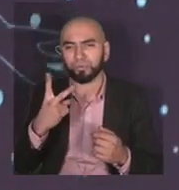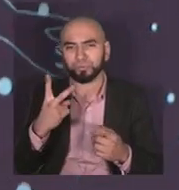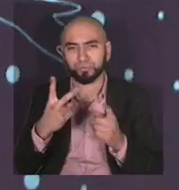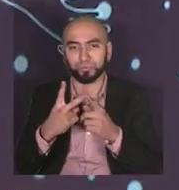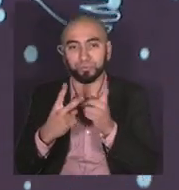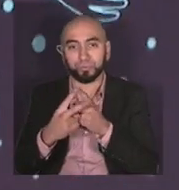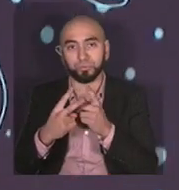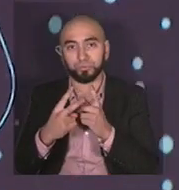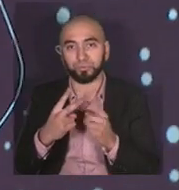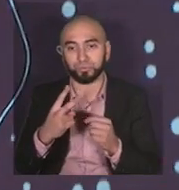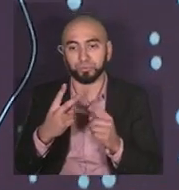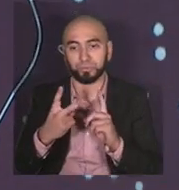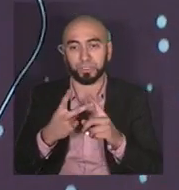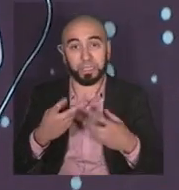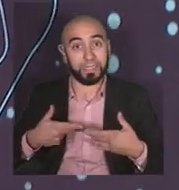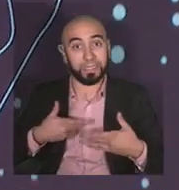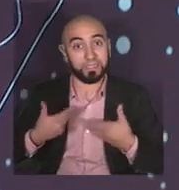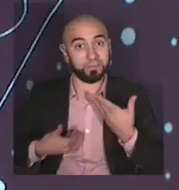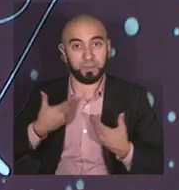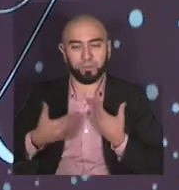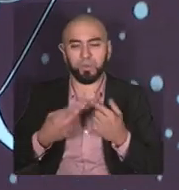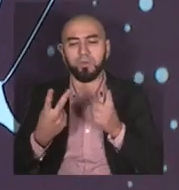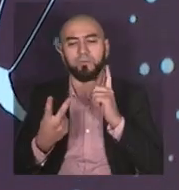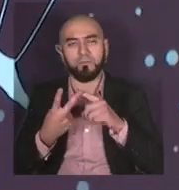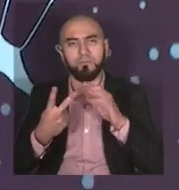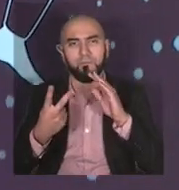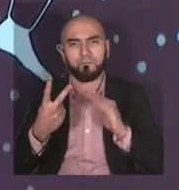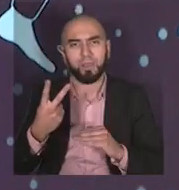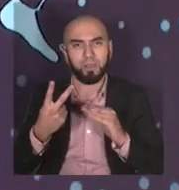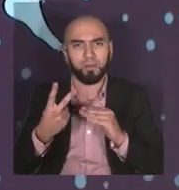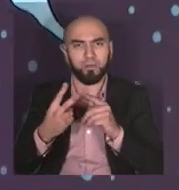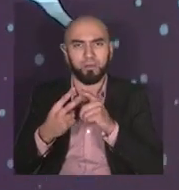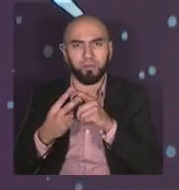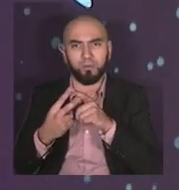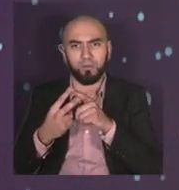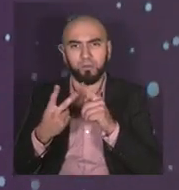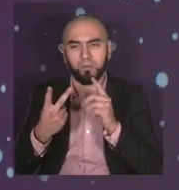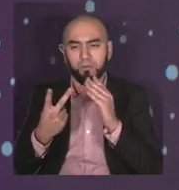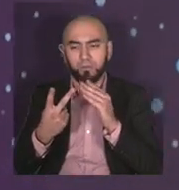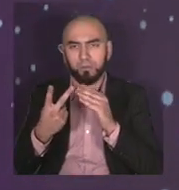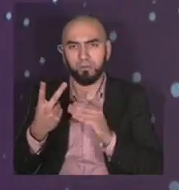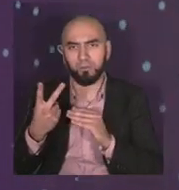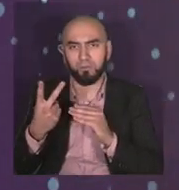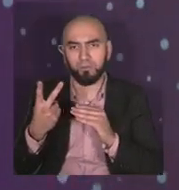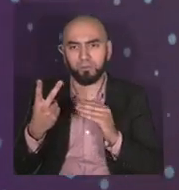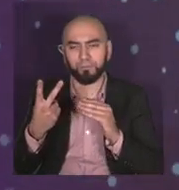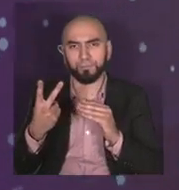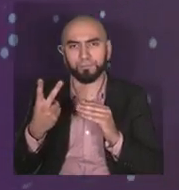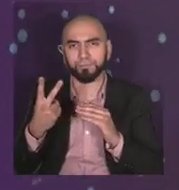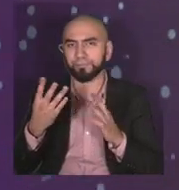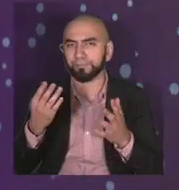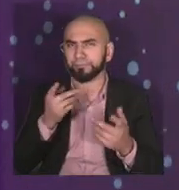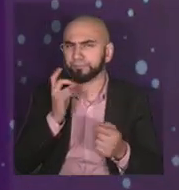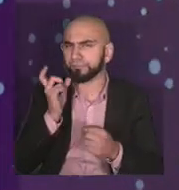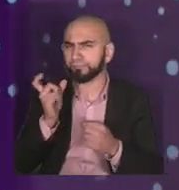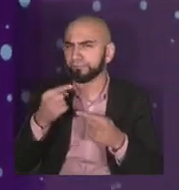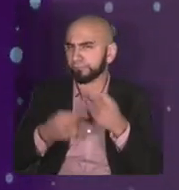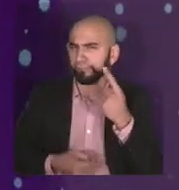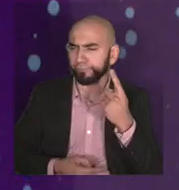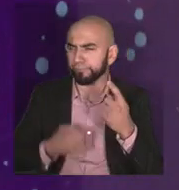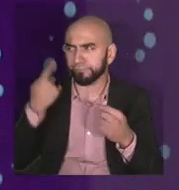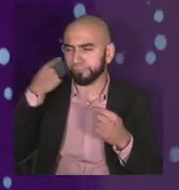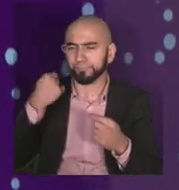estímulos bajos y en el estímulo bajo en el neocórtex. Y